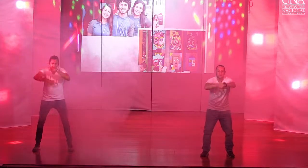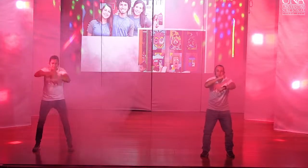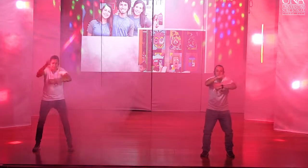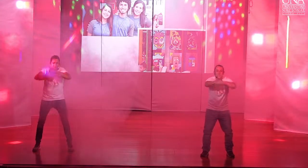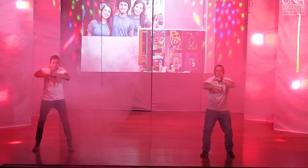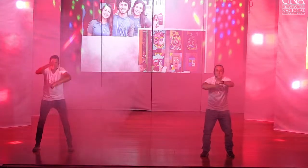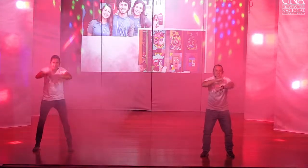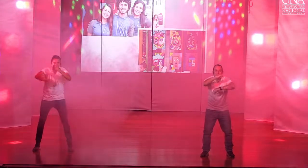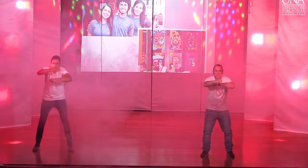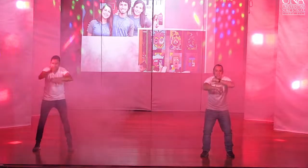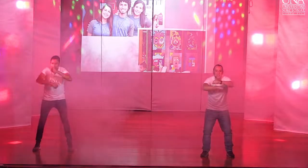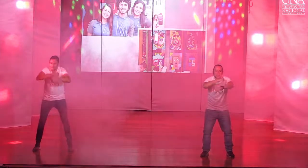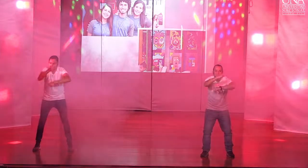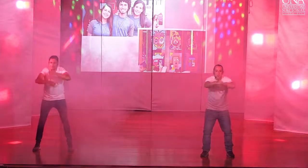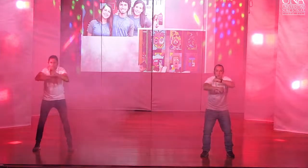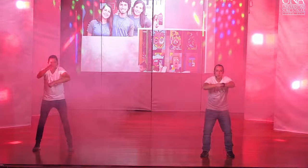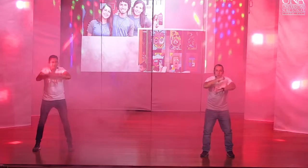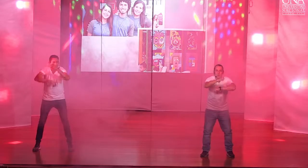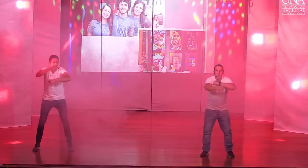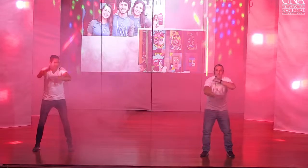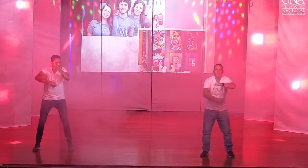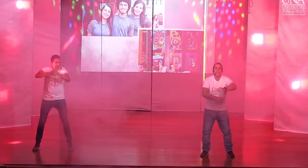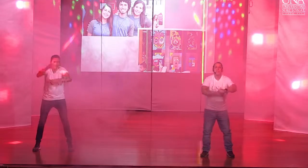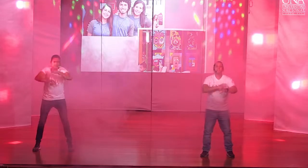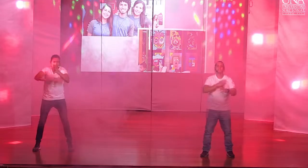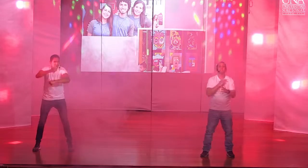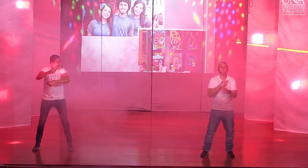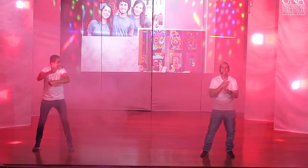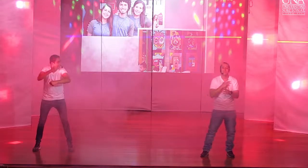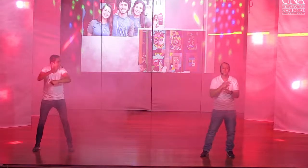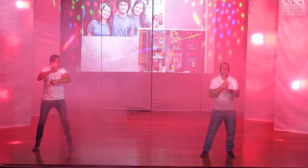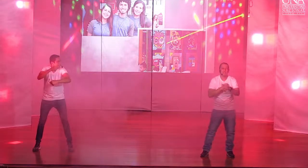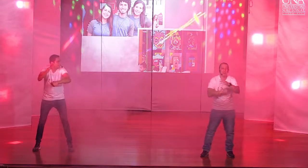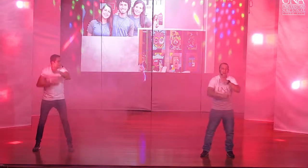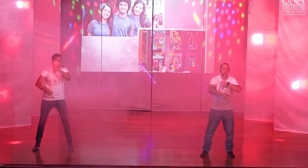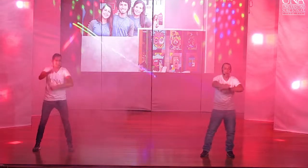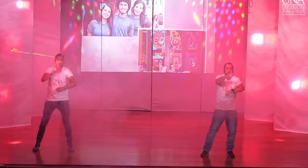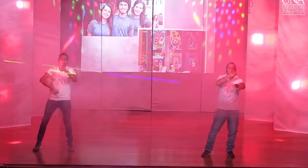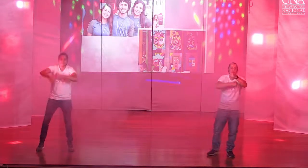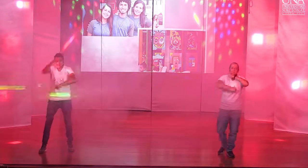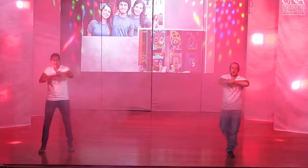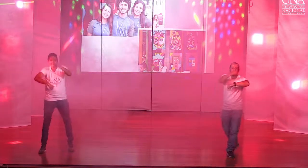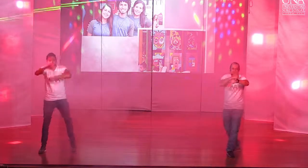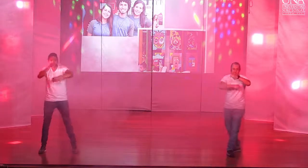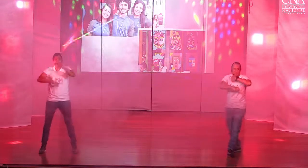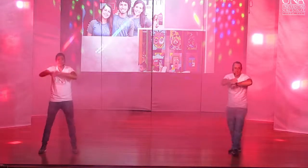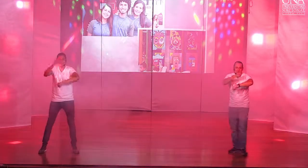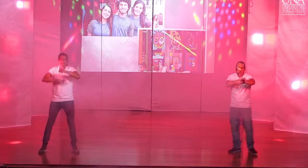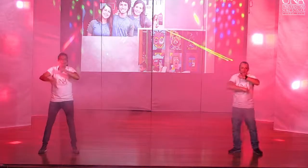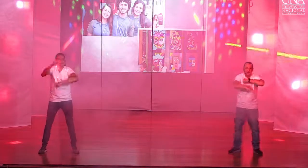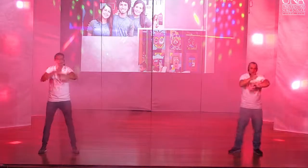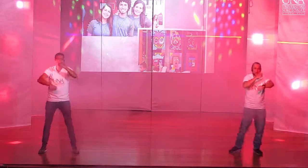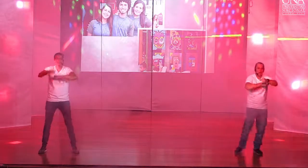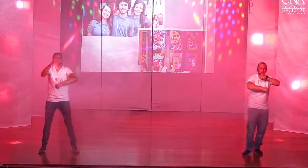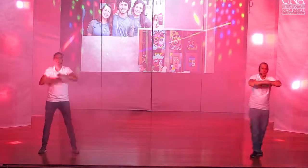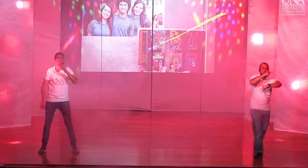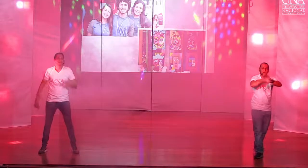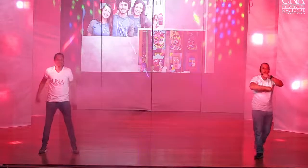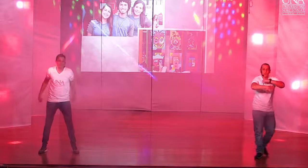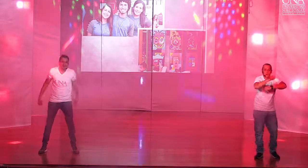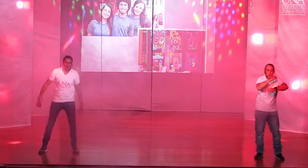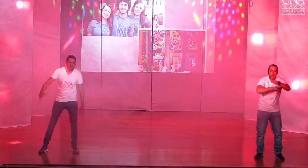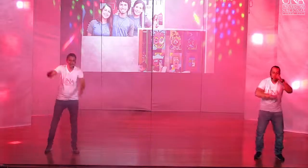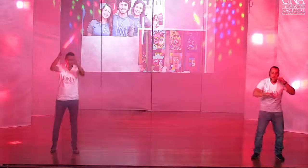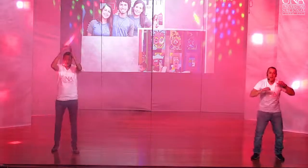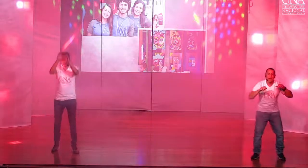y hacemos como una bicicleta en el aire. ¿De acuerdo? Y bicicleta invertida, nada más lo hacemos para atrás. Ok, entonces vamos